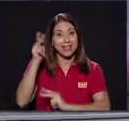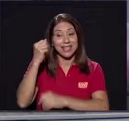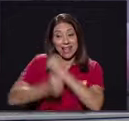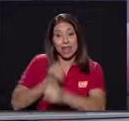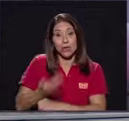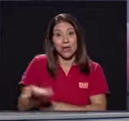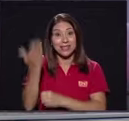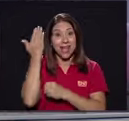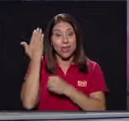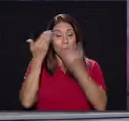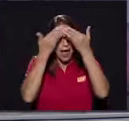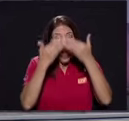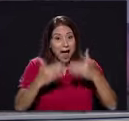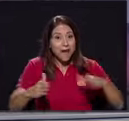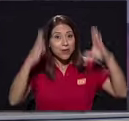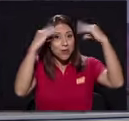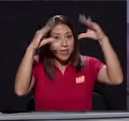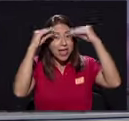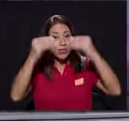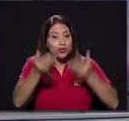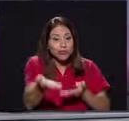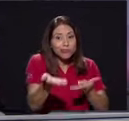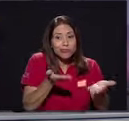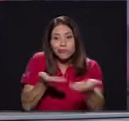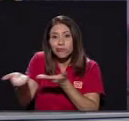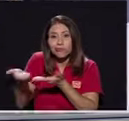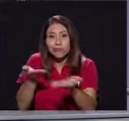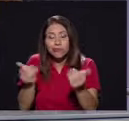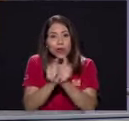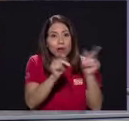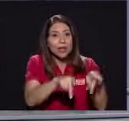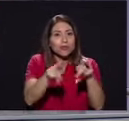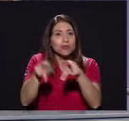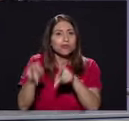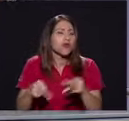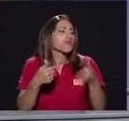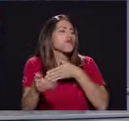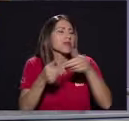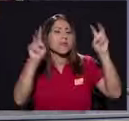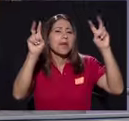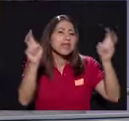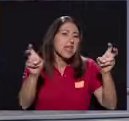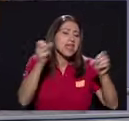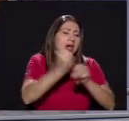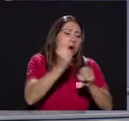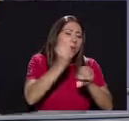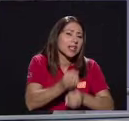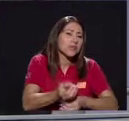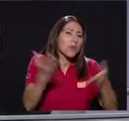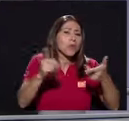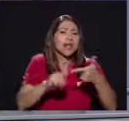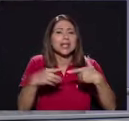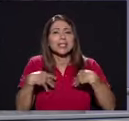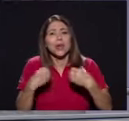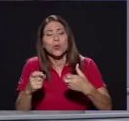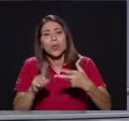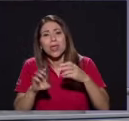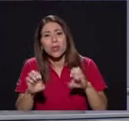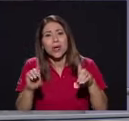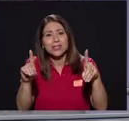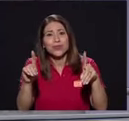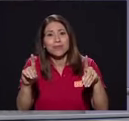de datos y interactúa con la ciudadanía a través de esta base de datos. Puede usar en materia de obras públicas, salud, educación, y la gente, este municipio que